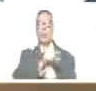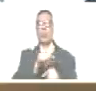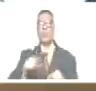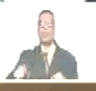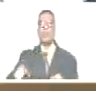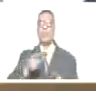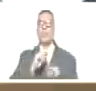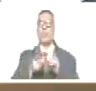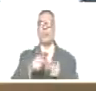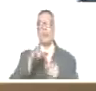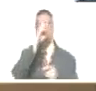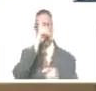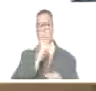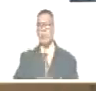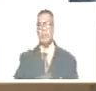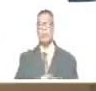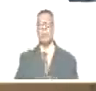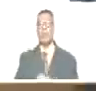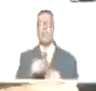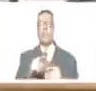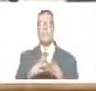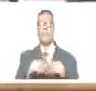de discapacidad. Es todo, presidente.